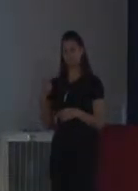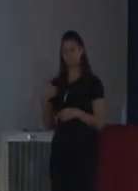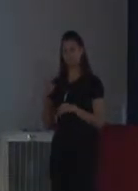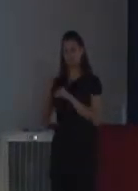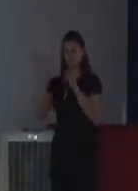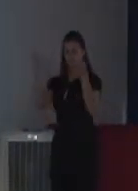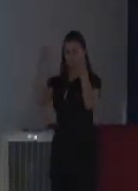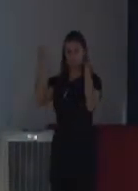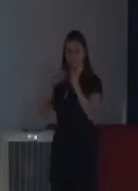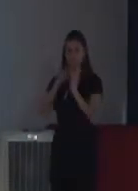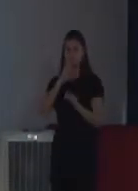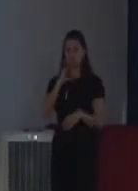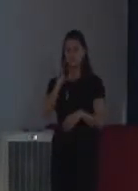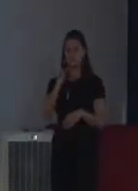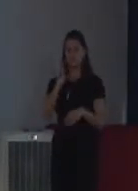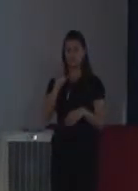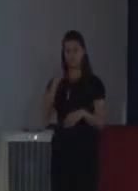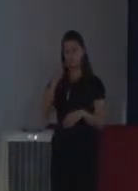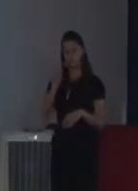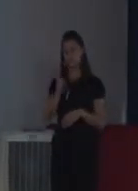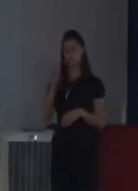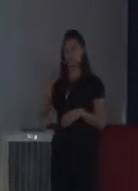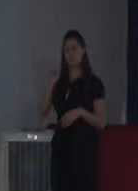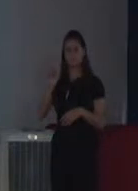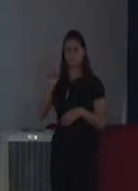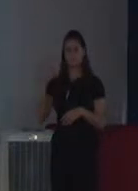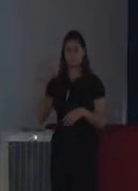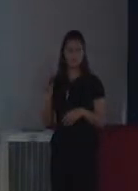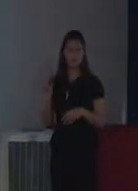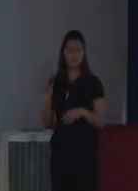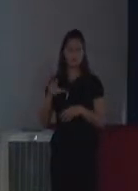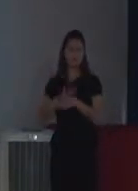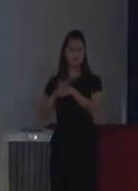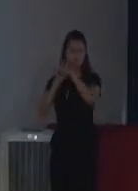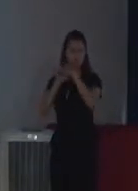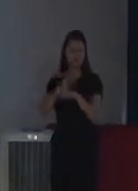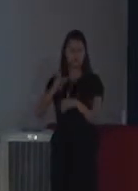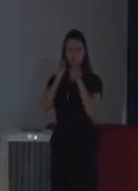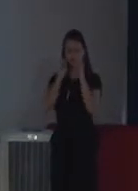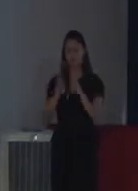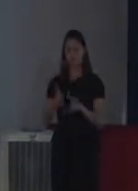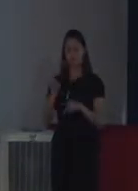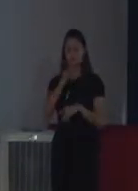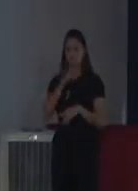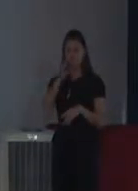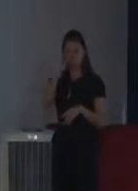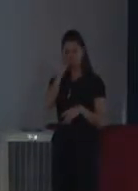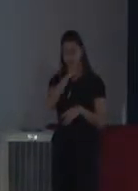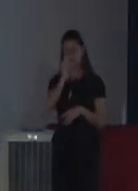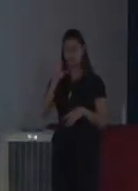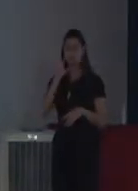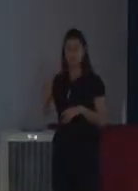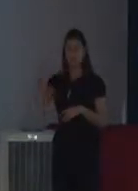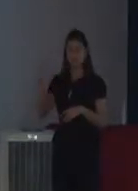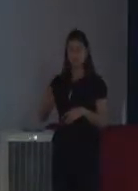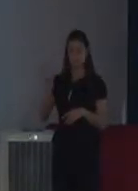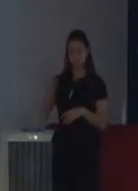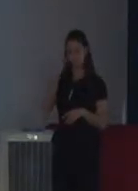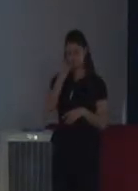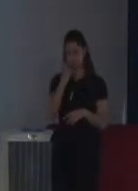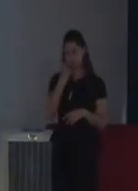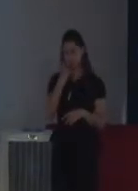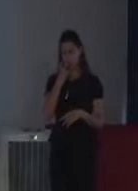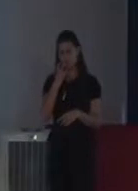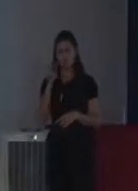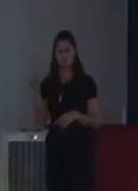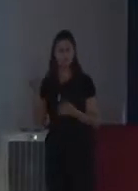publicidad. Carlos Parra Duzán, que es doctor en Derechos Humanos de la Universidad Carlos III de Madrid, es una persona, es un abogado con discapacidad